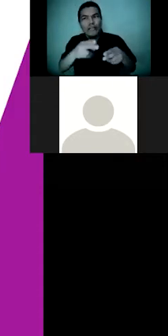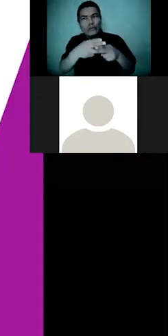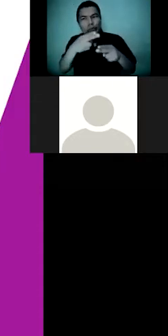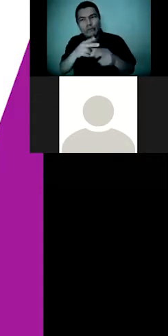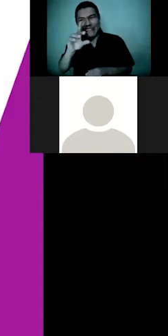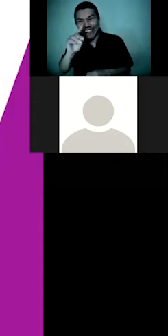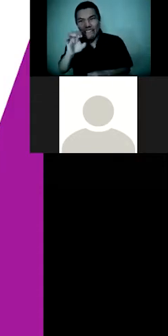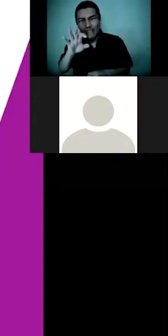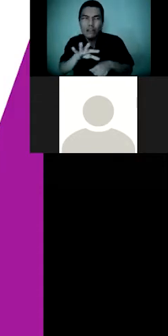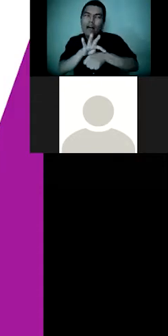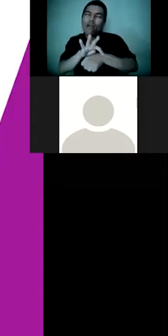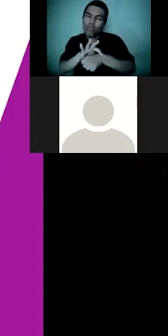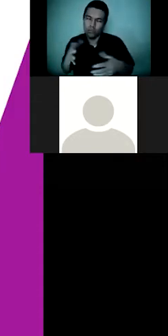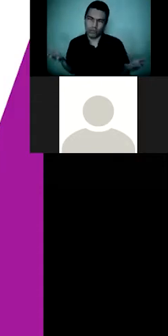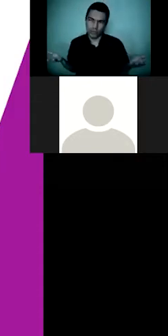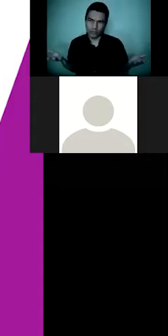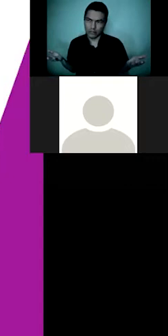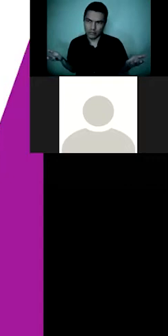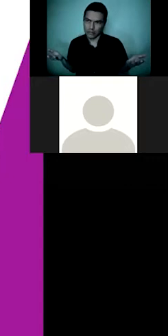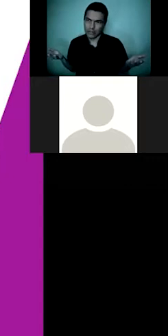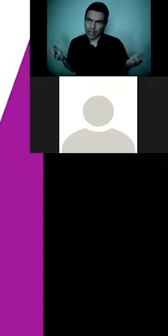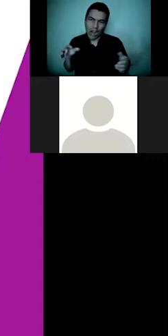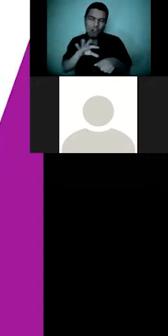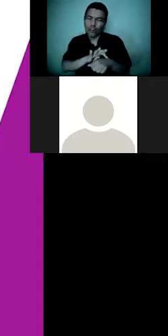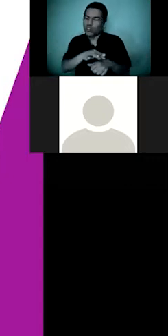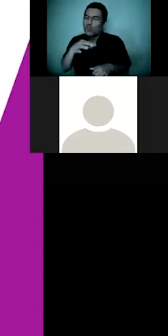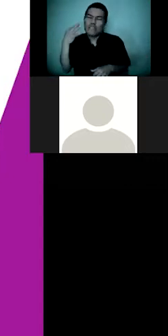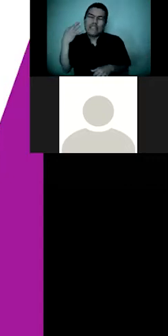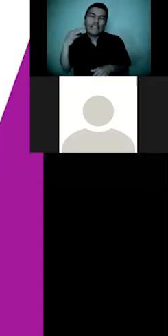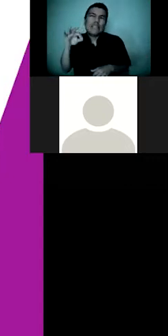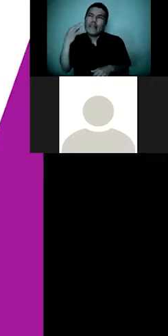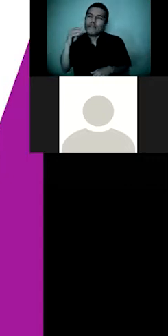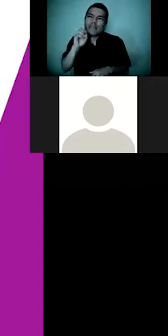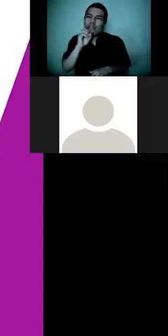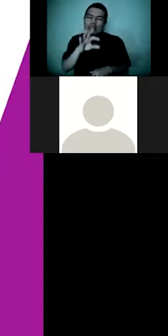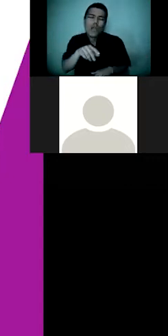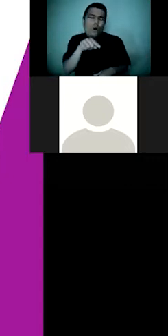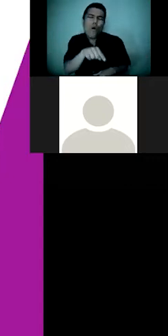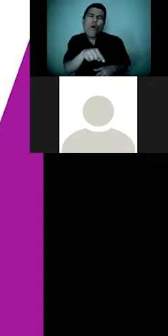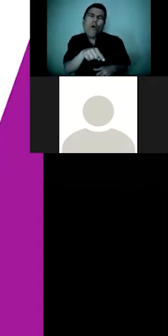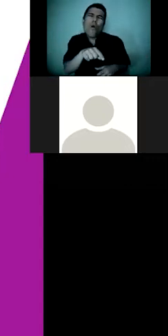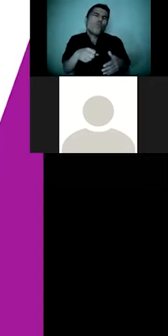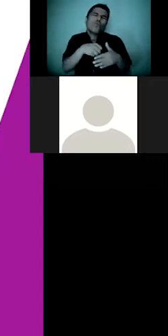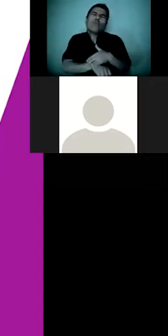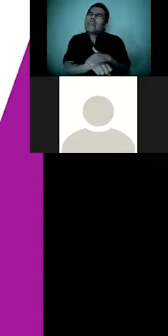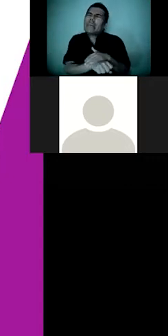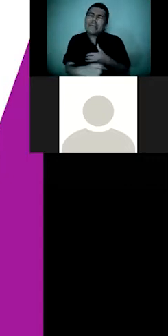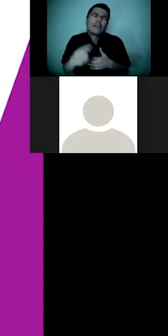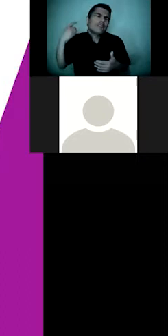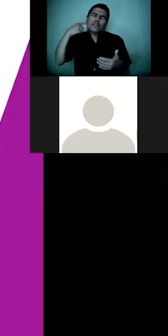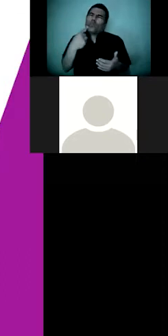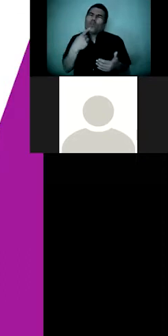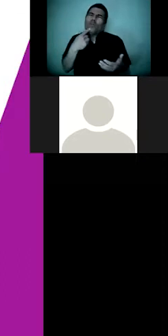pone esa palabra? ¿Quién pone esa palabra defecto? El doctor. Los doctores hacen esto, siempre dicen,